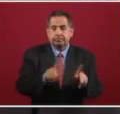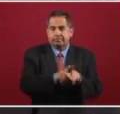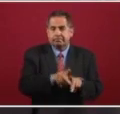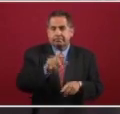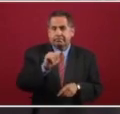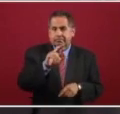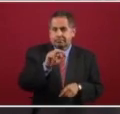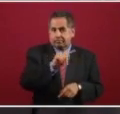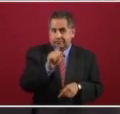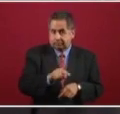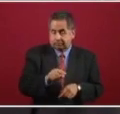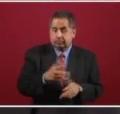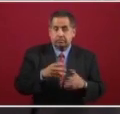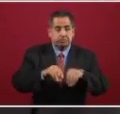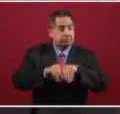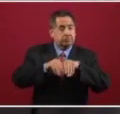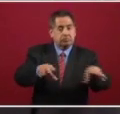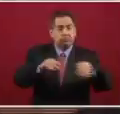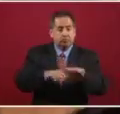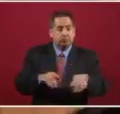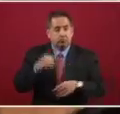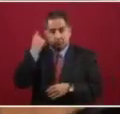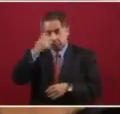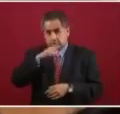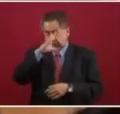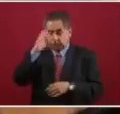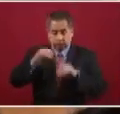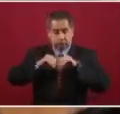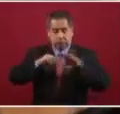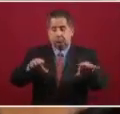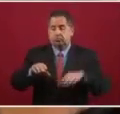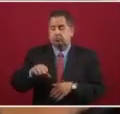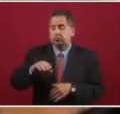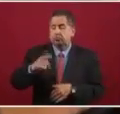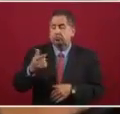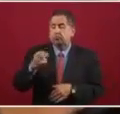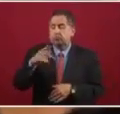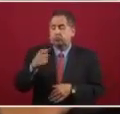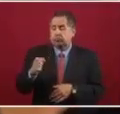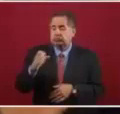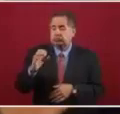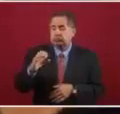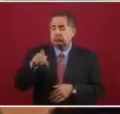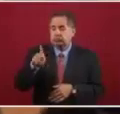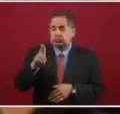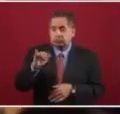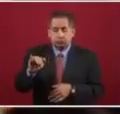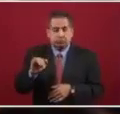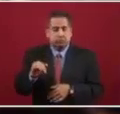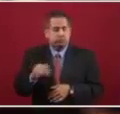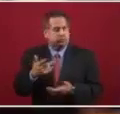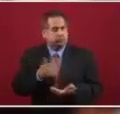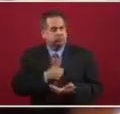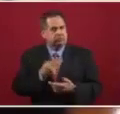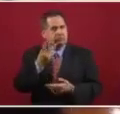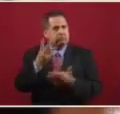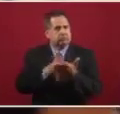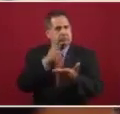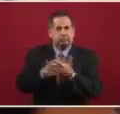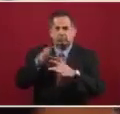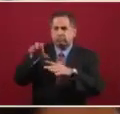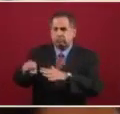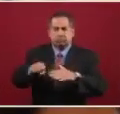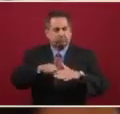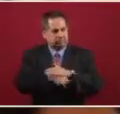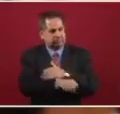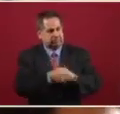esta información se publicó la imagen de George Curi Layón, víctima de detención arbitraria en tres ocasiones,